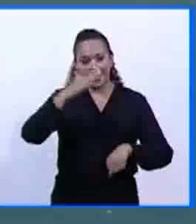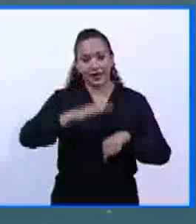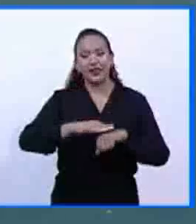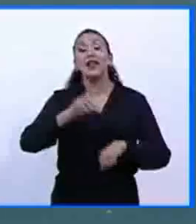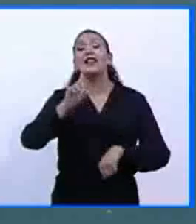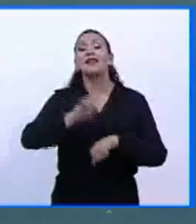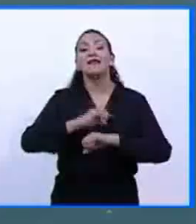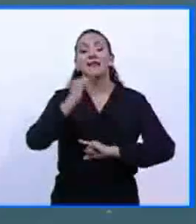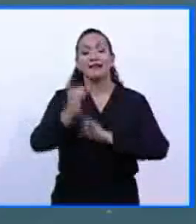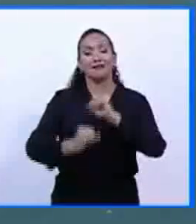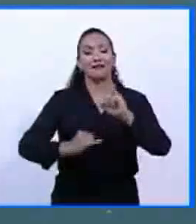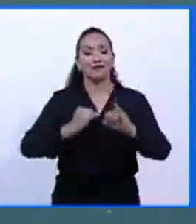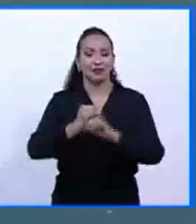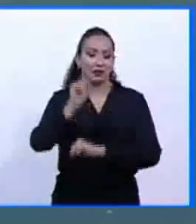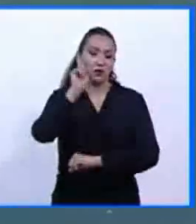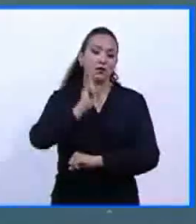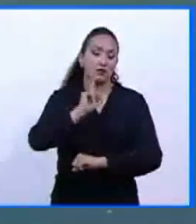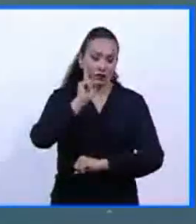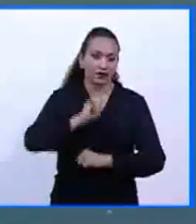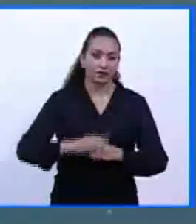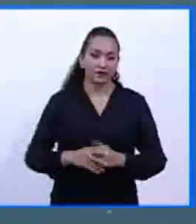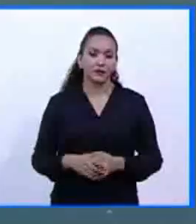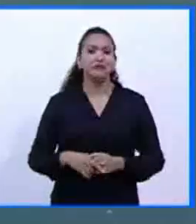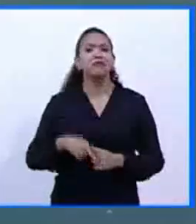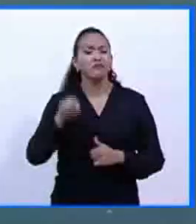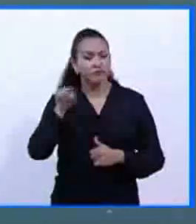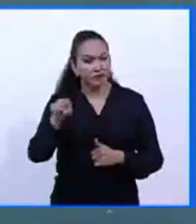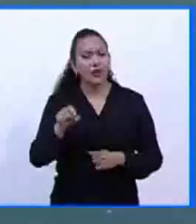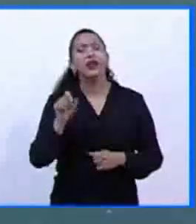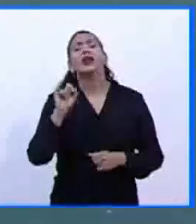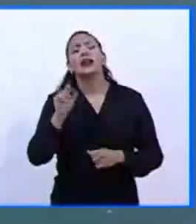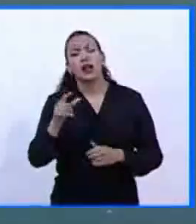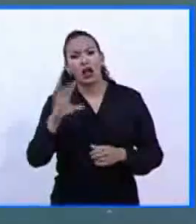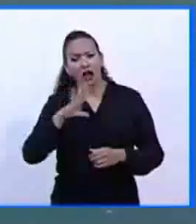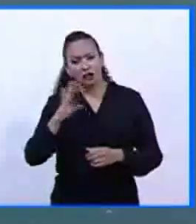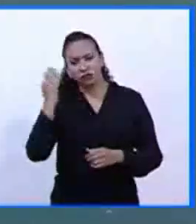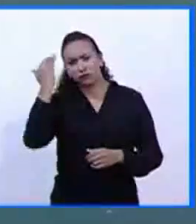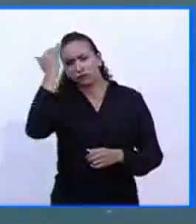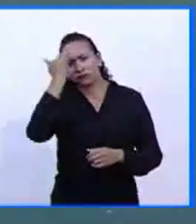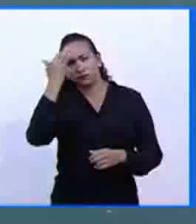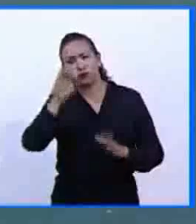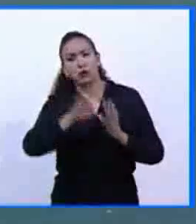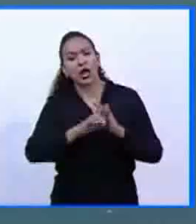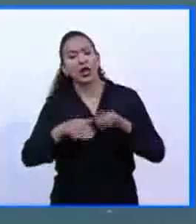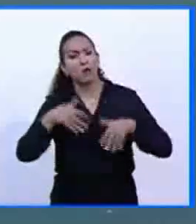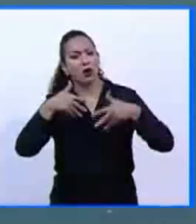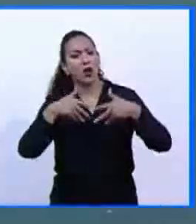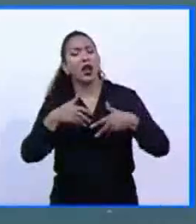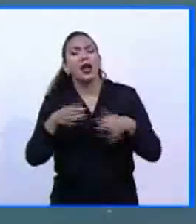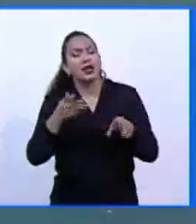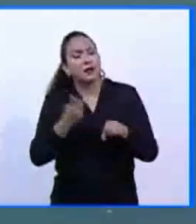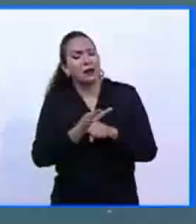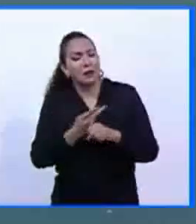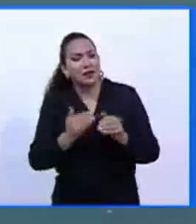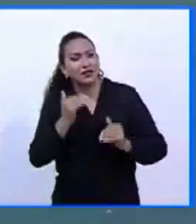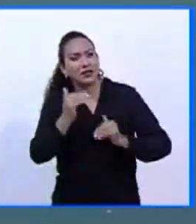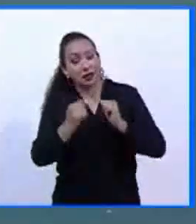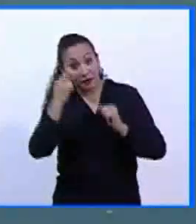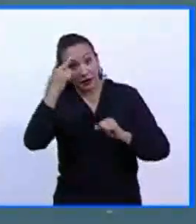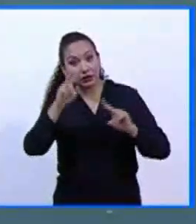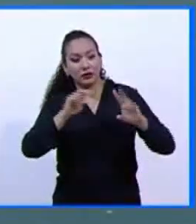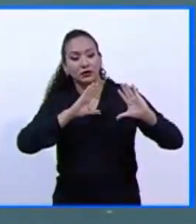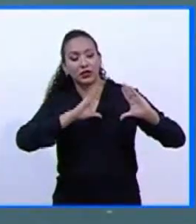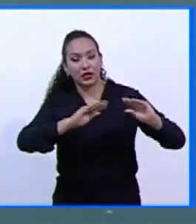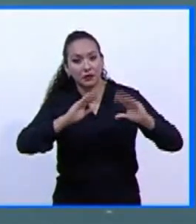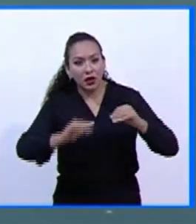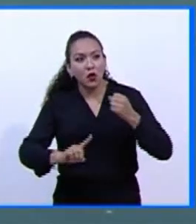Día Internacional de la Mujer, en el que también se harán reflexiones sobre los avances y desafíos en materia de